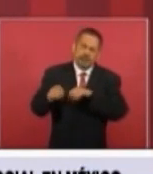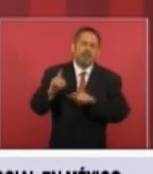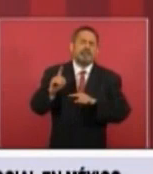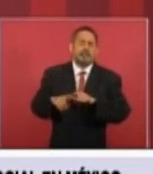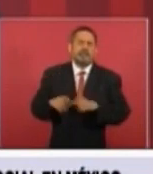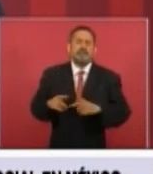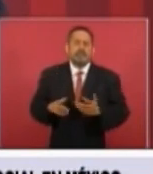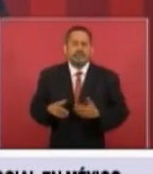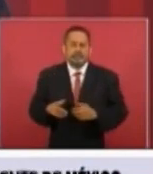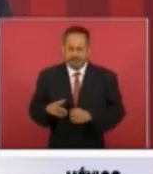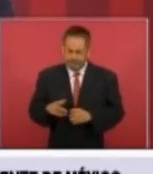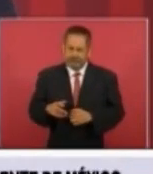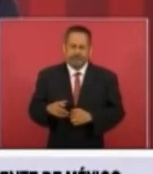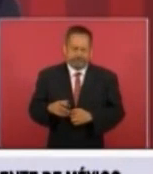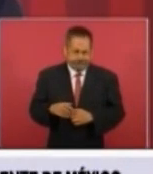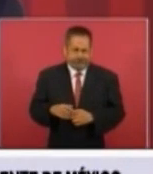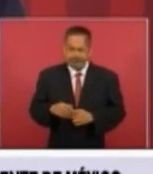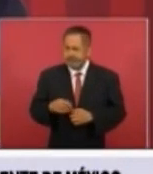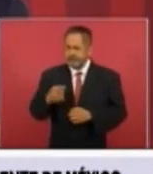acciones